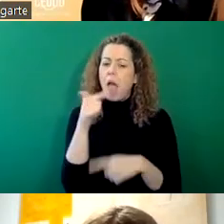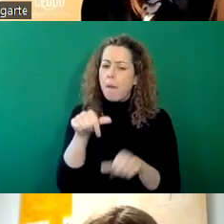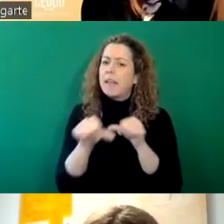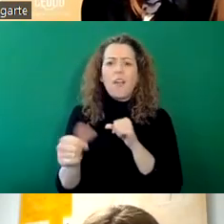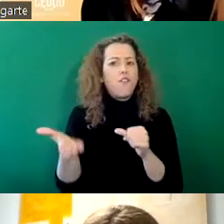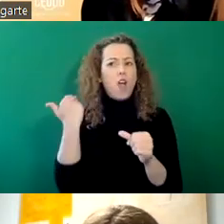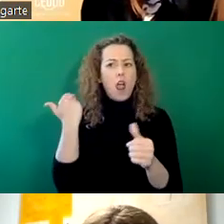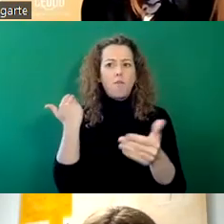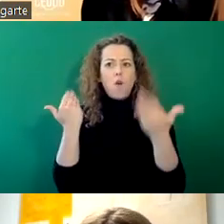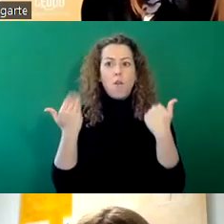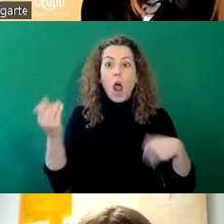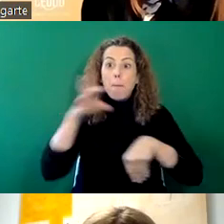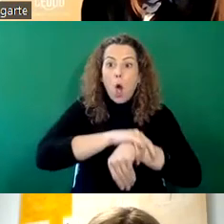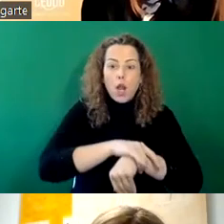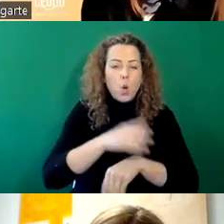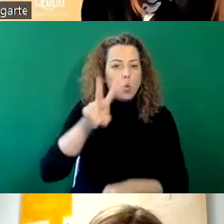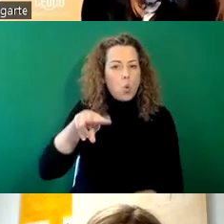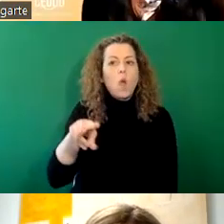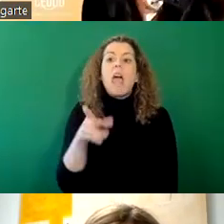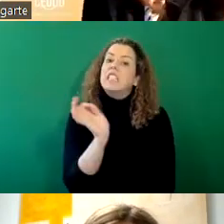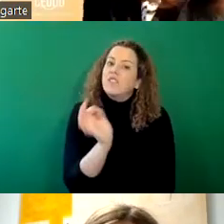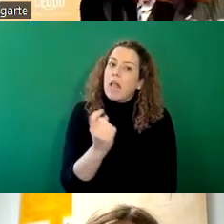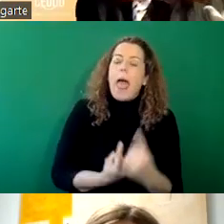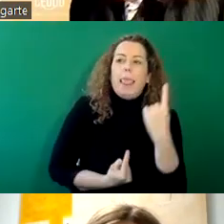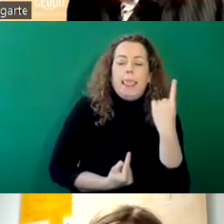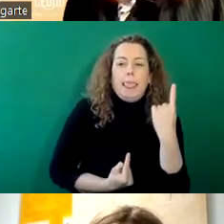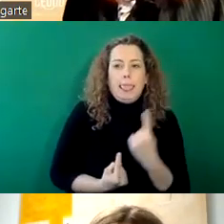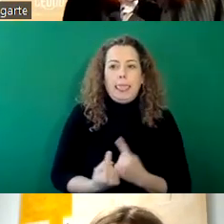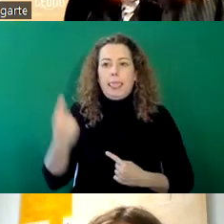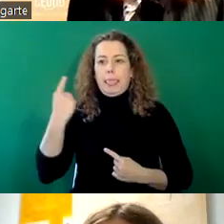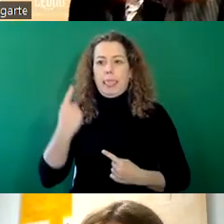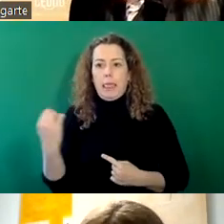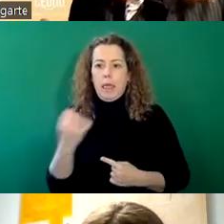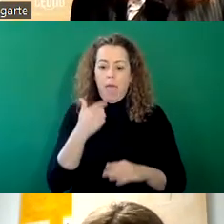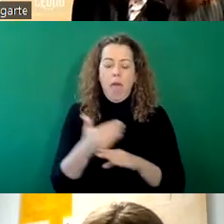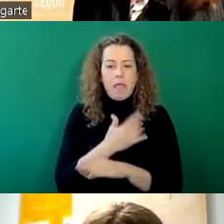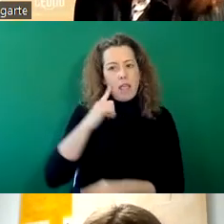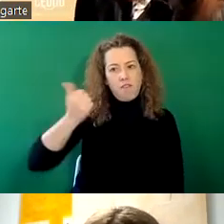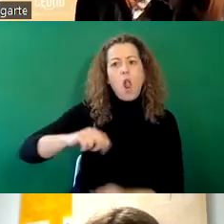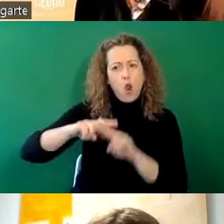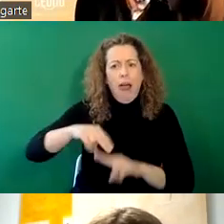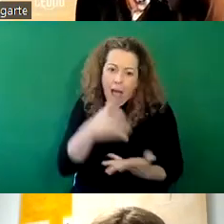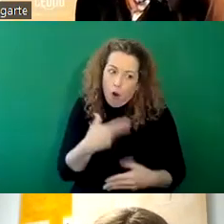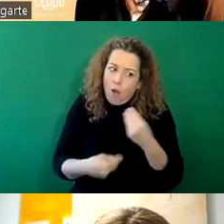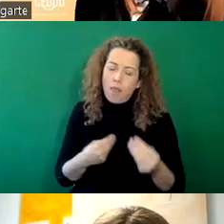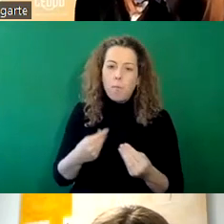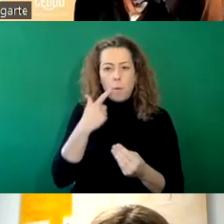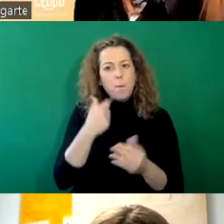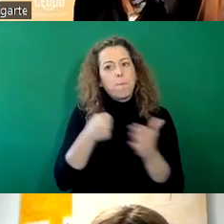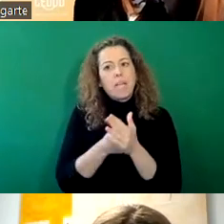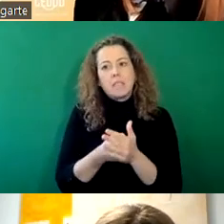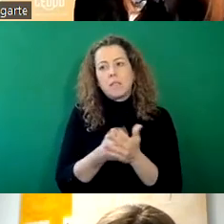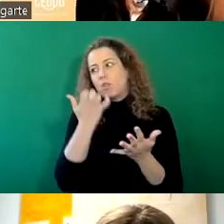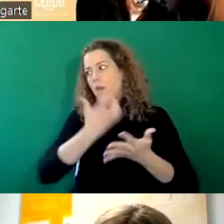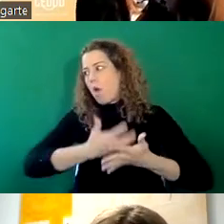retirar, poner nunca. Sí que es cierto que en algún caso teníamos que haber valorado, y ahora sí lo hacemos, poner como mucho, en caso muy,